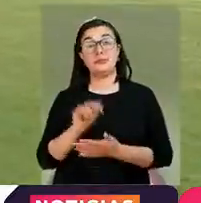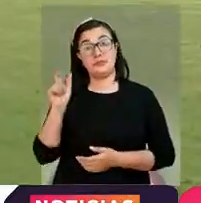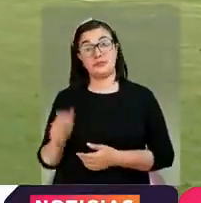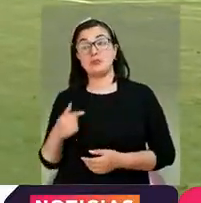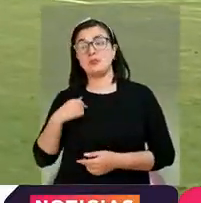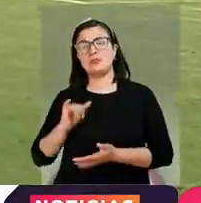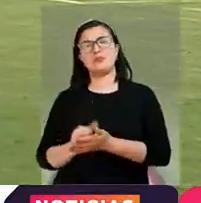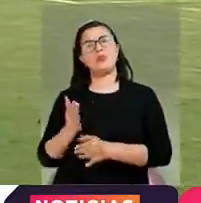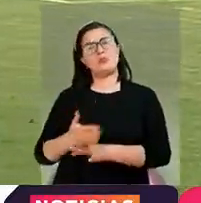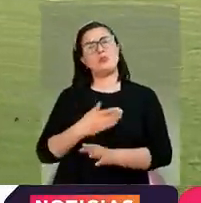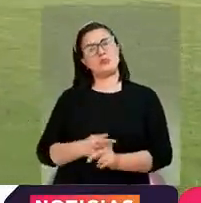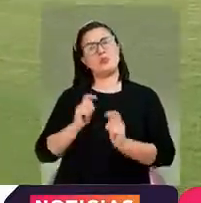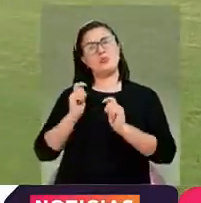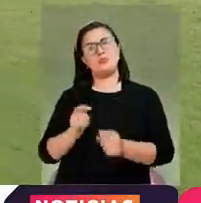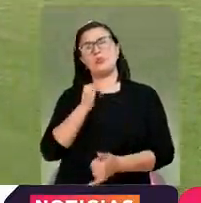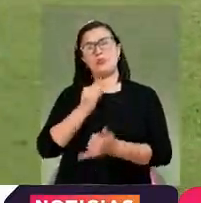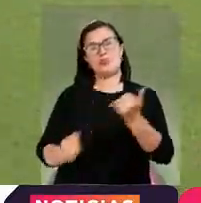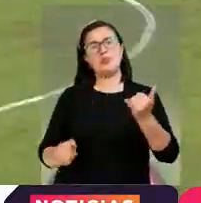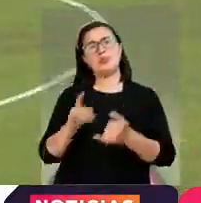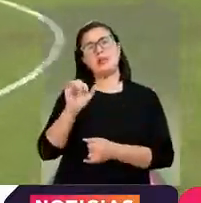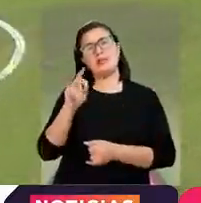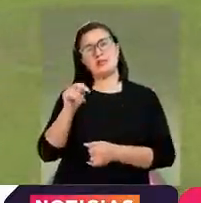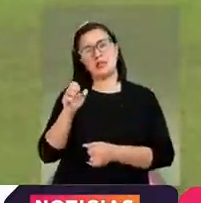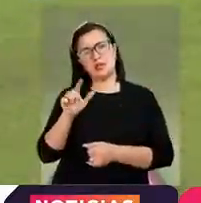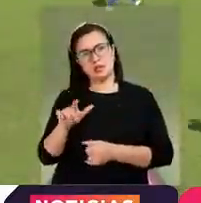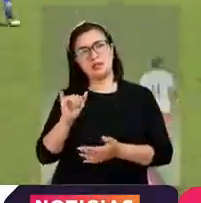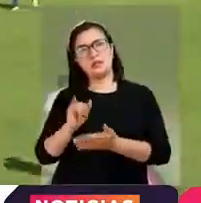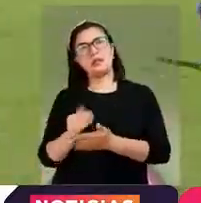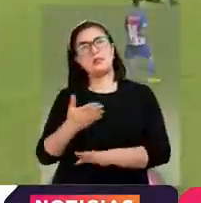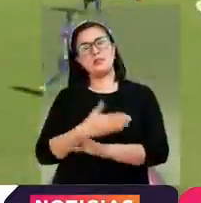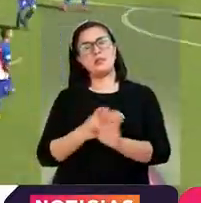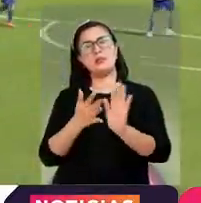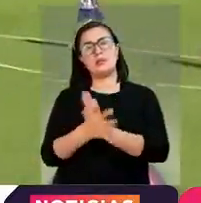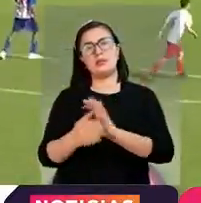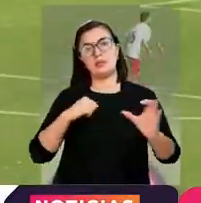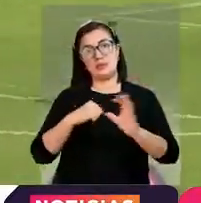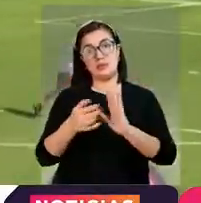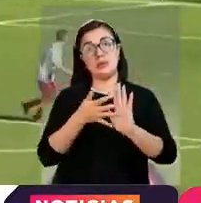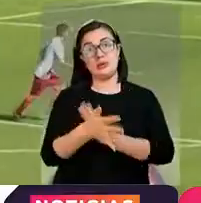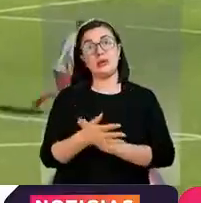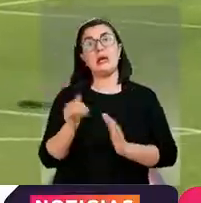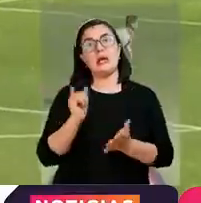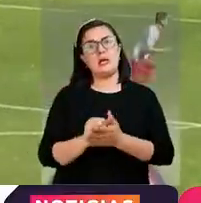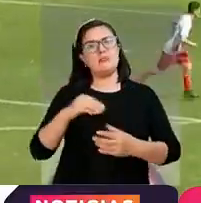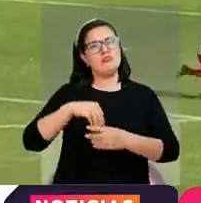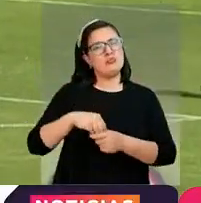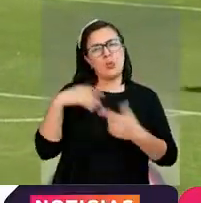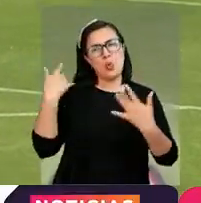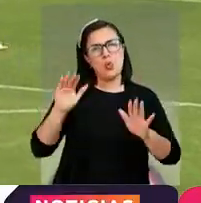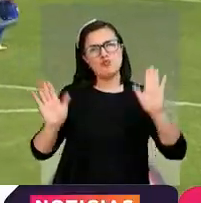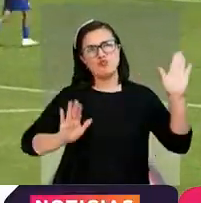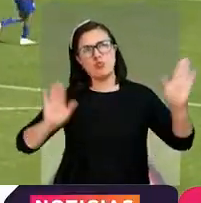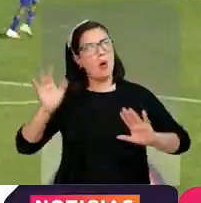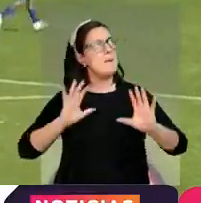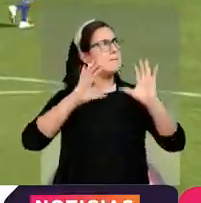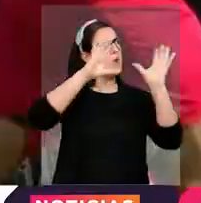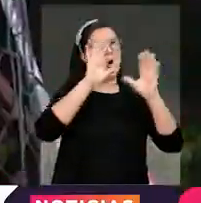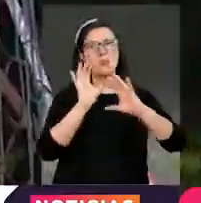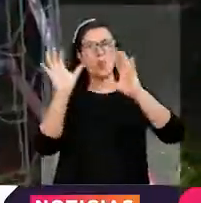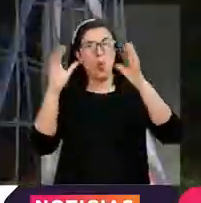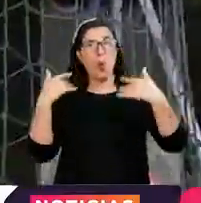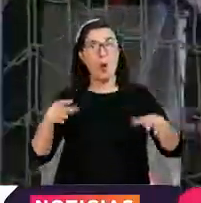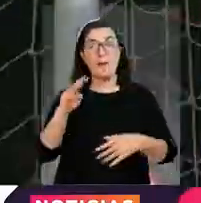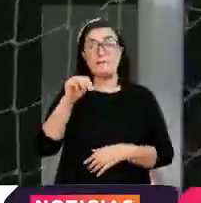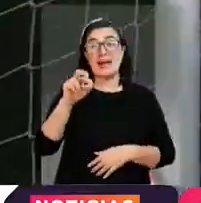figura en la final del hexagonal del Suroriente, transmitido por Capital, donde tuvo tapadas espectaculares con el campeón Maracaneiros,